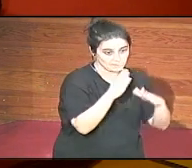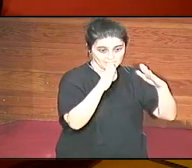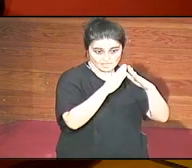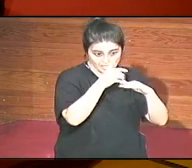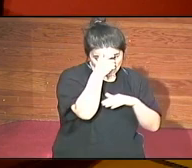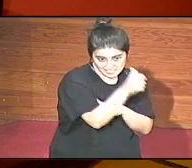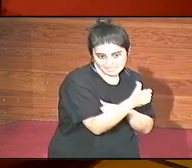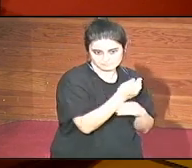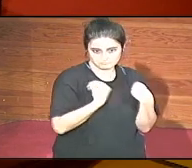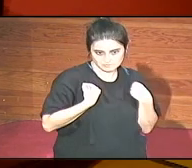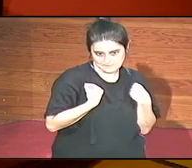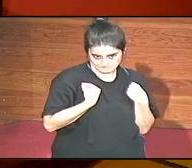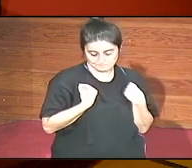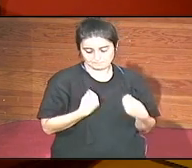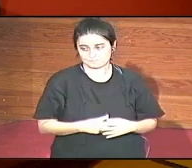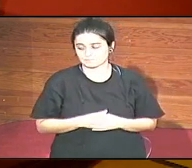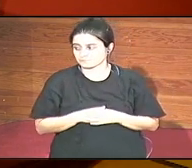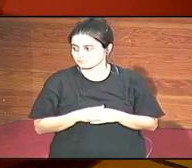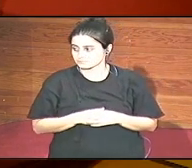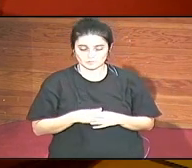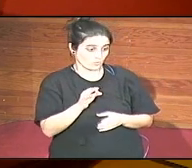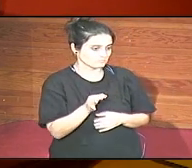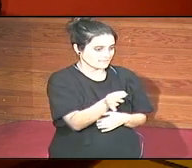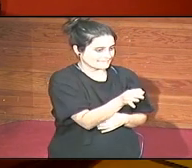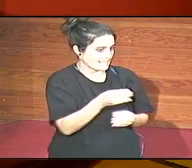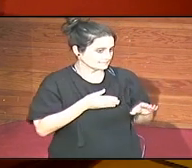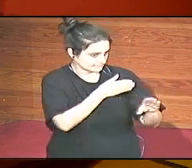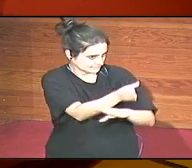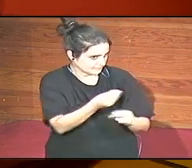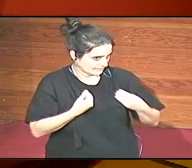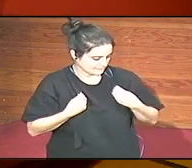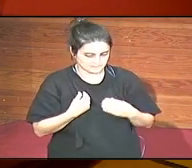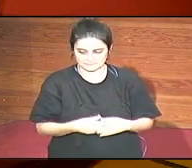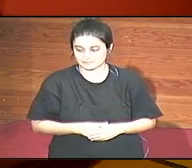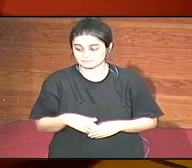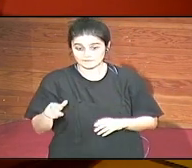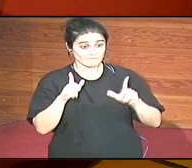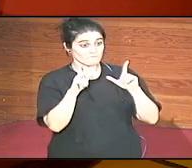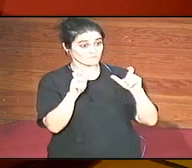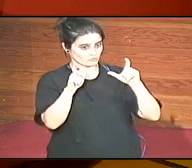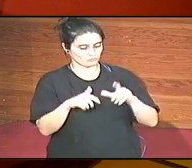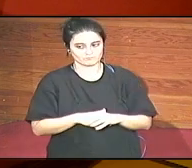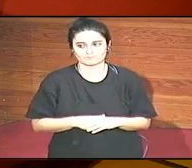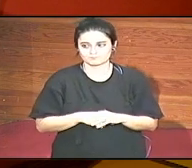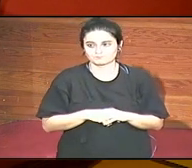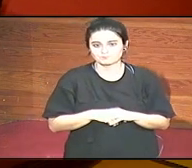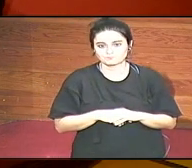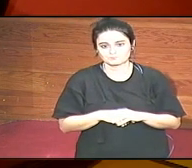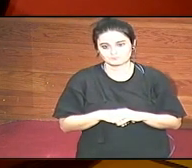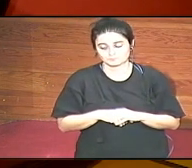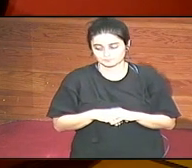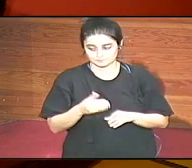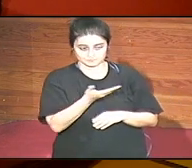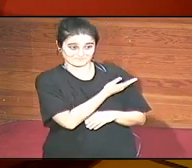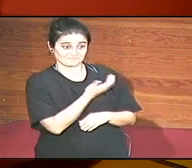esas en esas islas y esta foto la hice porque yo creo que cuando la